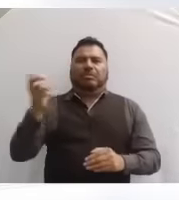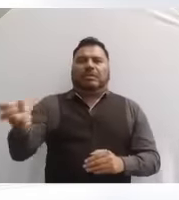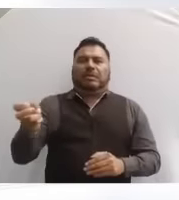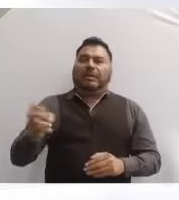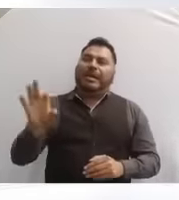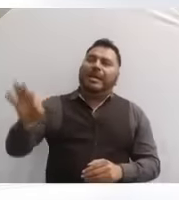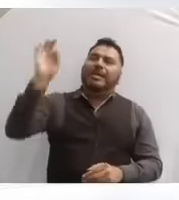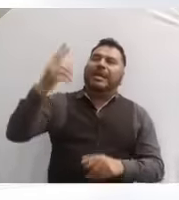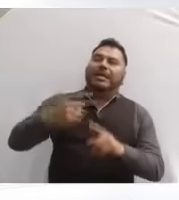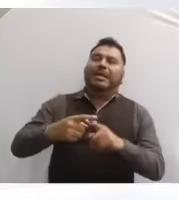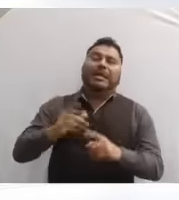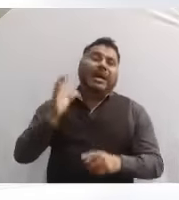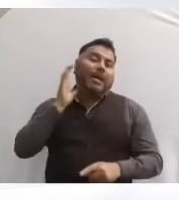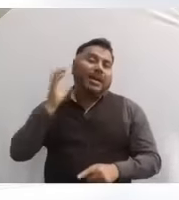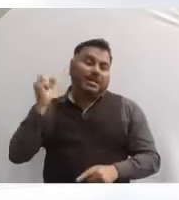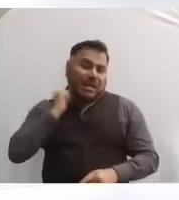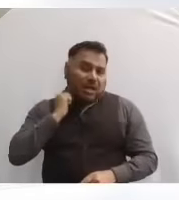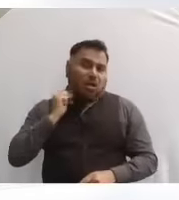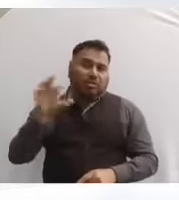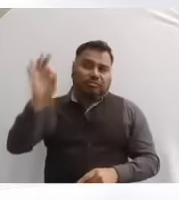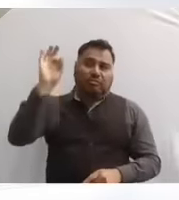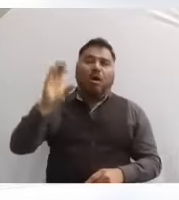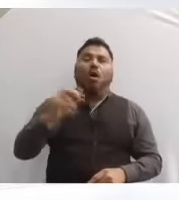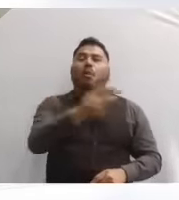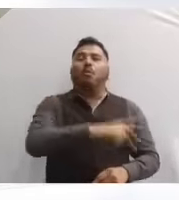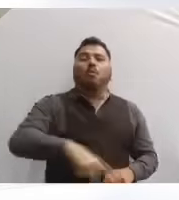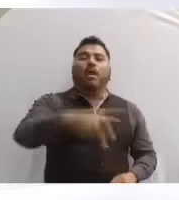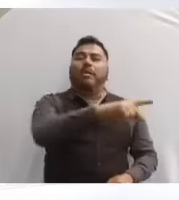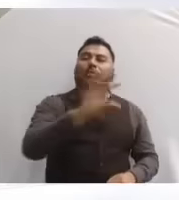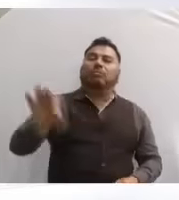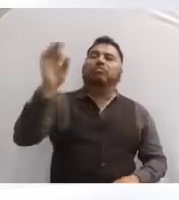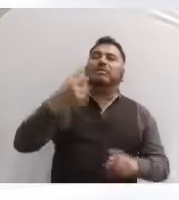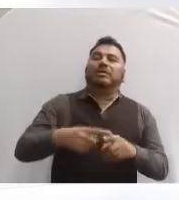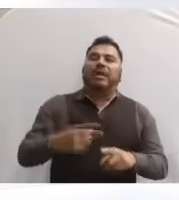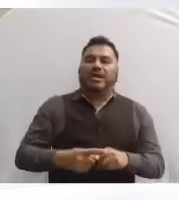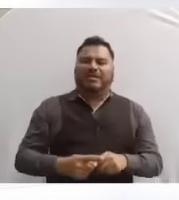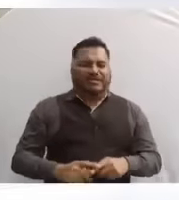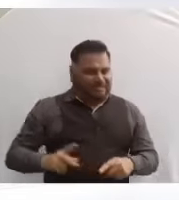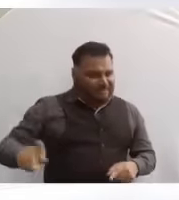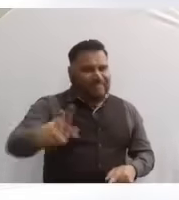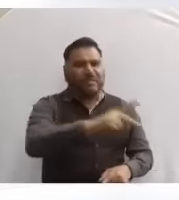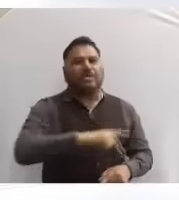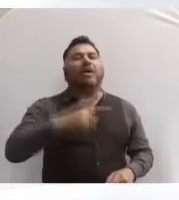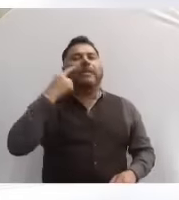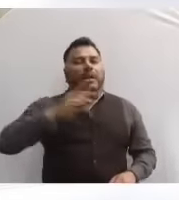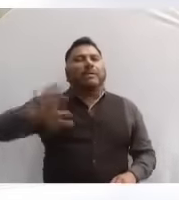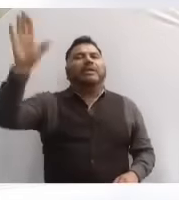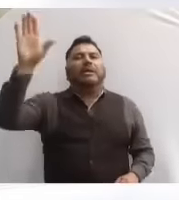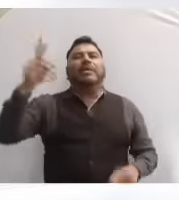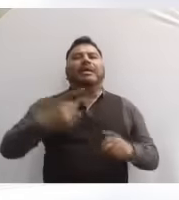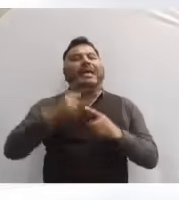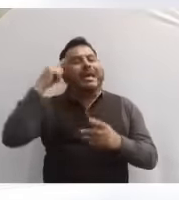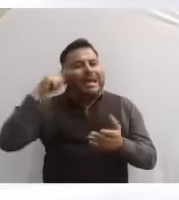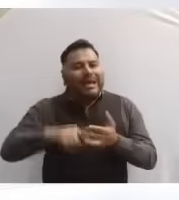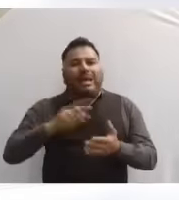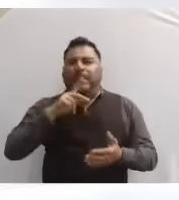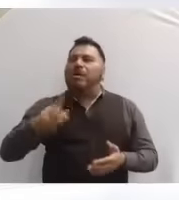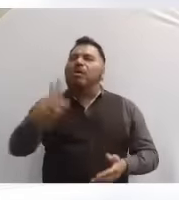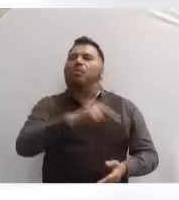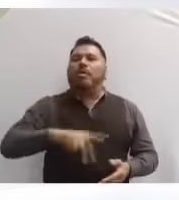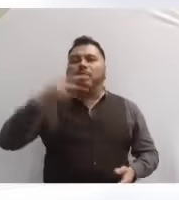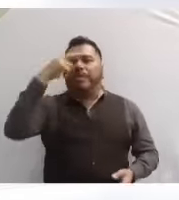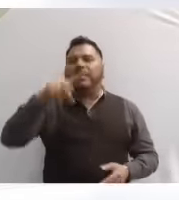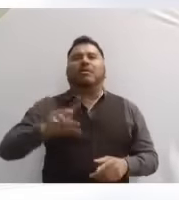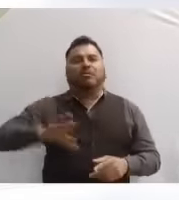elija la Cámara de Senadores o el pueblo de México? A ver, levántele mano quien crea que debe ser el pueblo